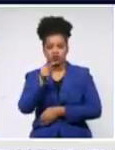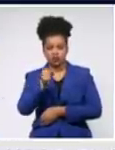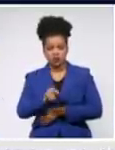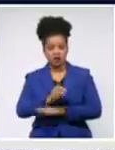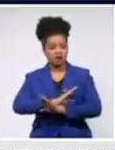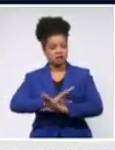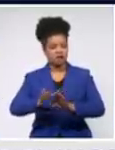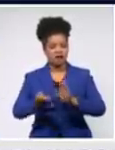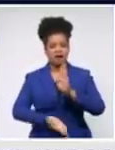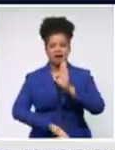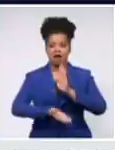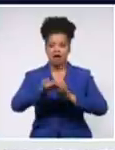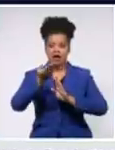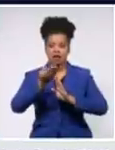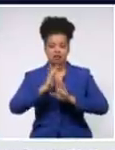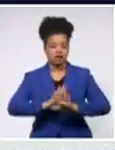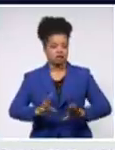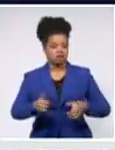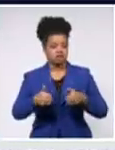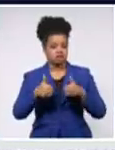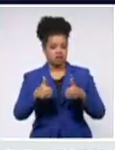de alta, recuperados.